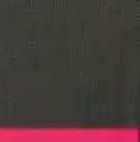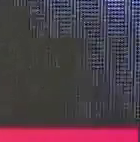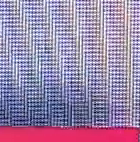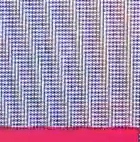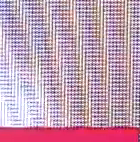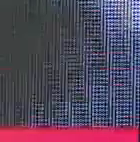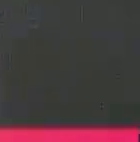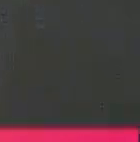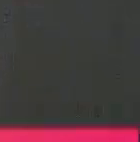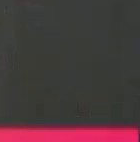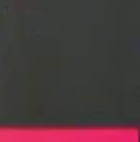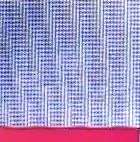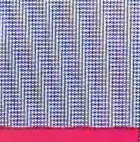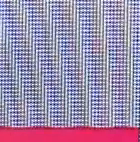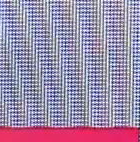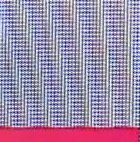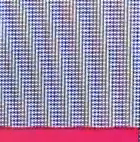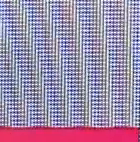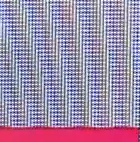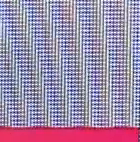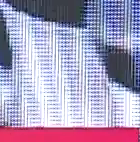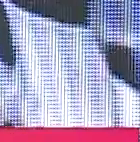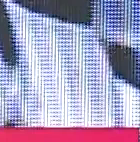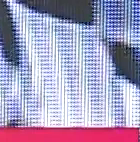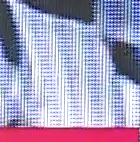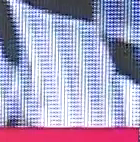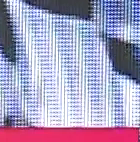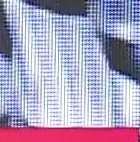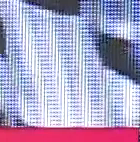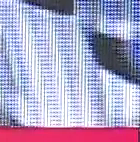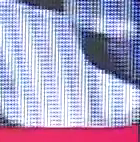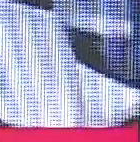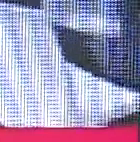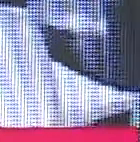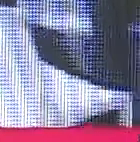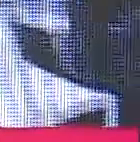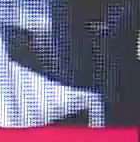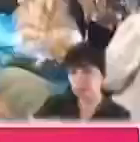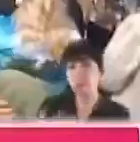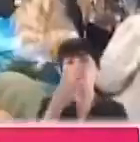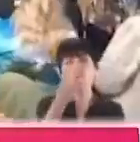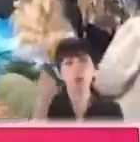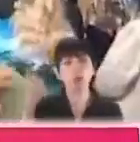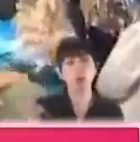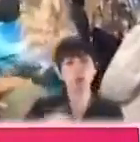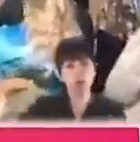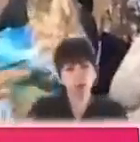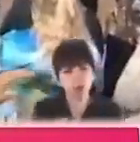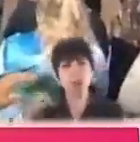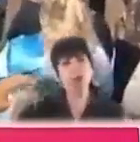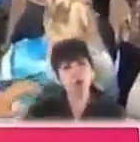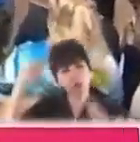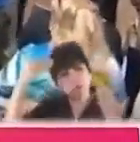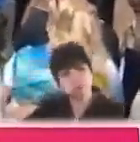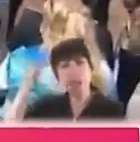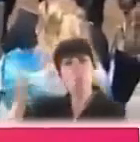porque en realidad ya desde 1833 nos está dando un antecedente histórico cuando en el Reino Unido de Gran